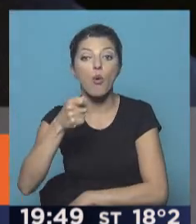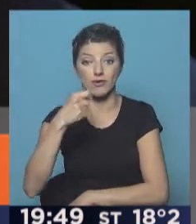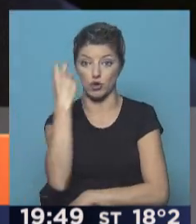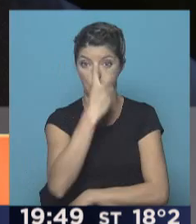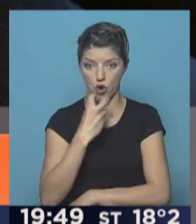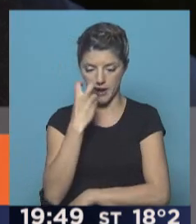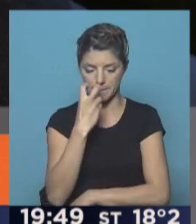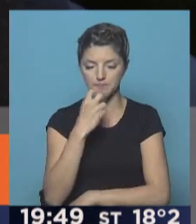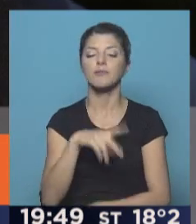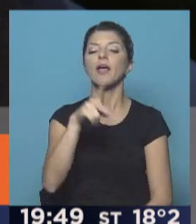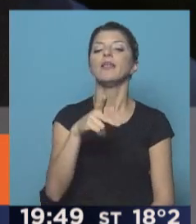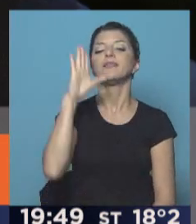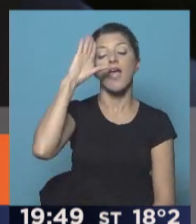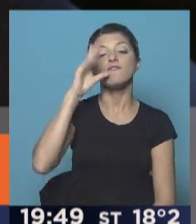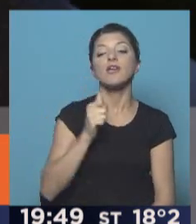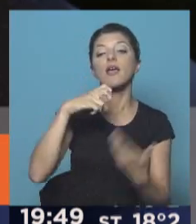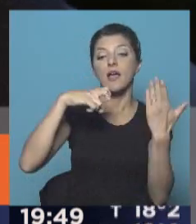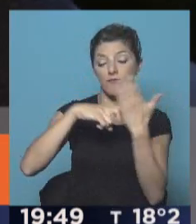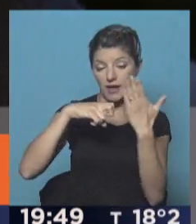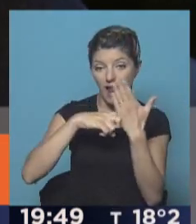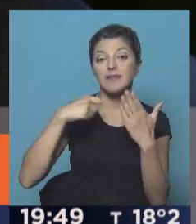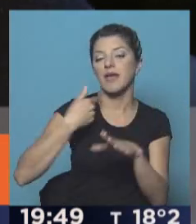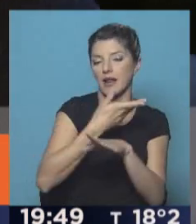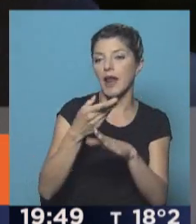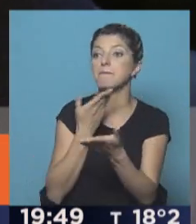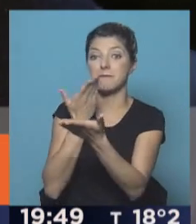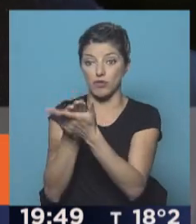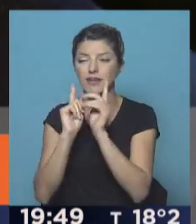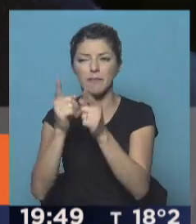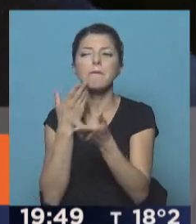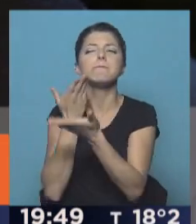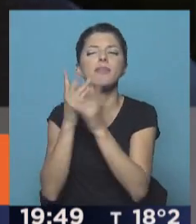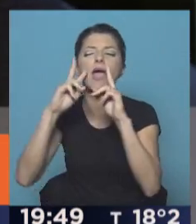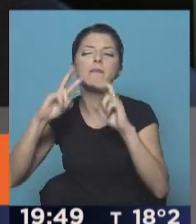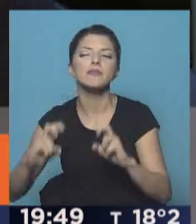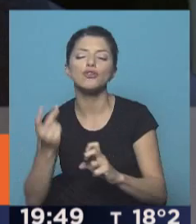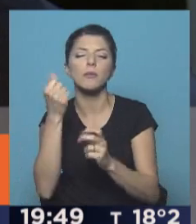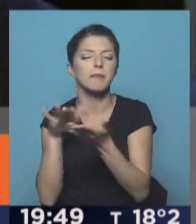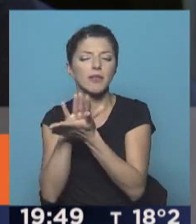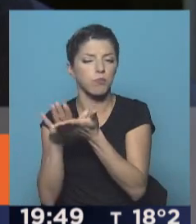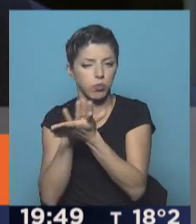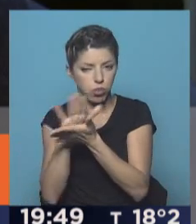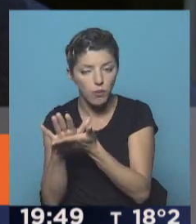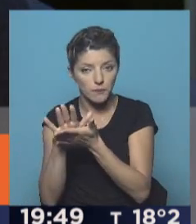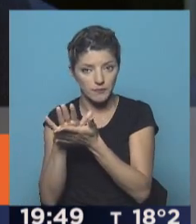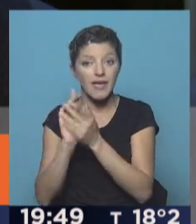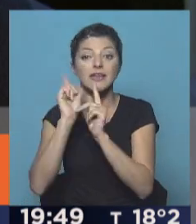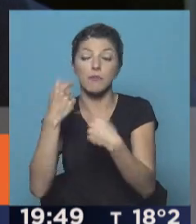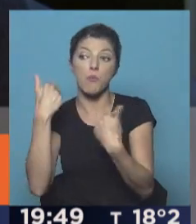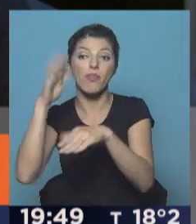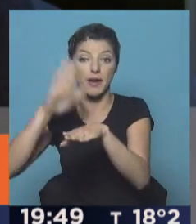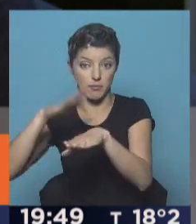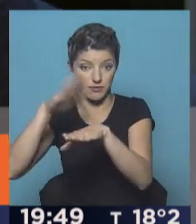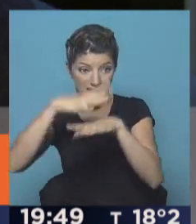fue cursado por el fiscal federal Ramiro González y solicitó que se lo investigue a De Vido por administración fraudulenta y estrago culposo. Con